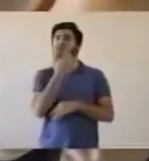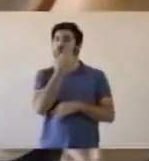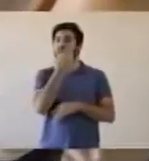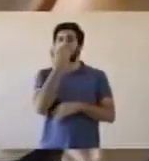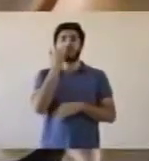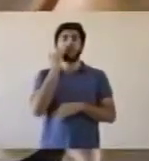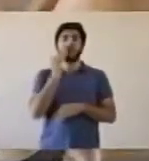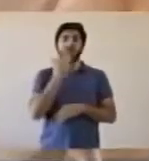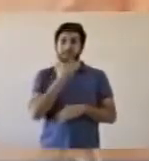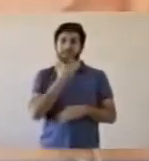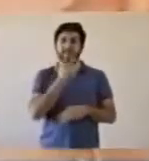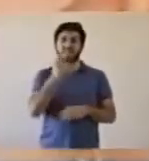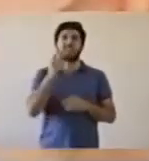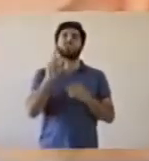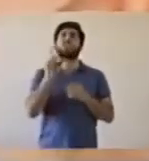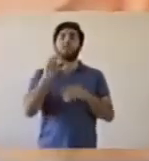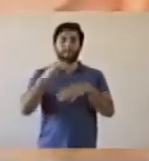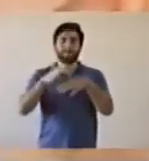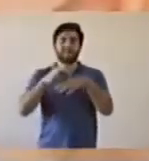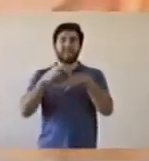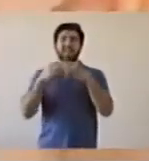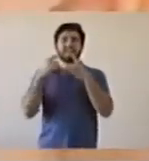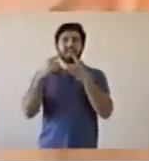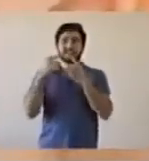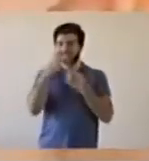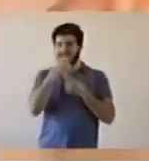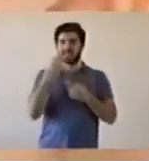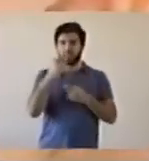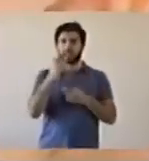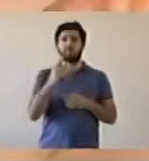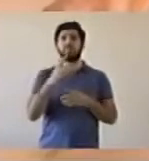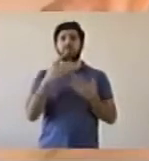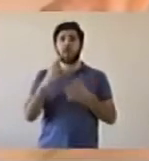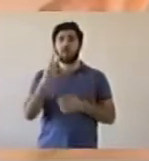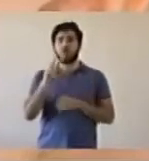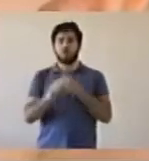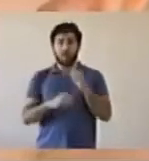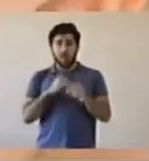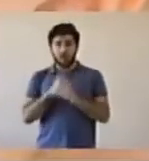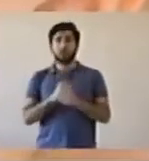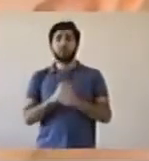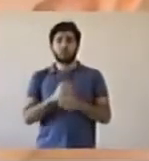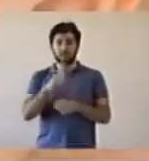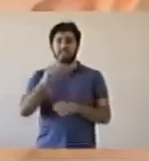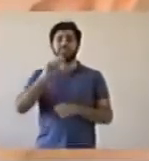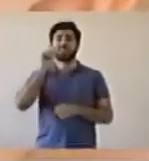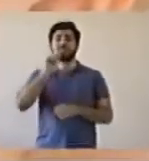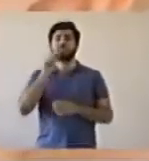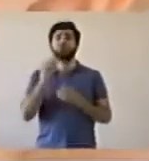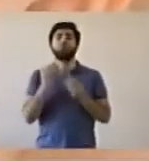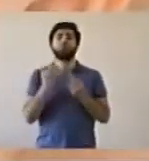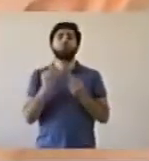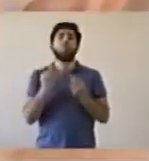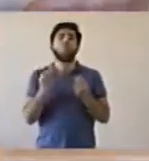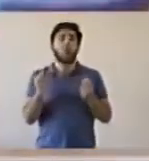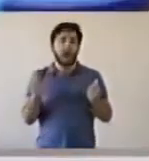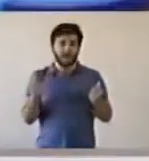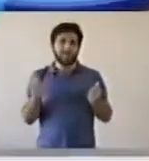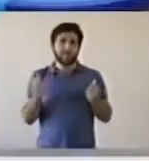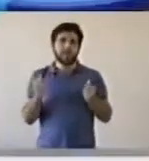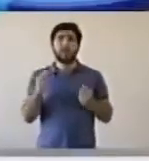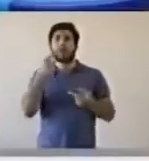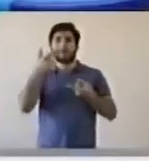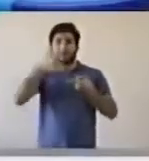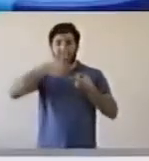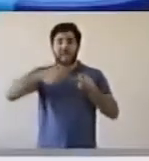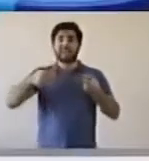dos veces al día. Alrededor del año de edad, podemos comenzar a cepillarle los dientes con un cepillo suave de acuerdo a su edad y